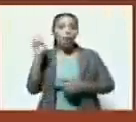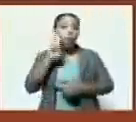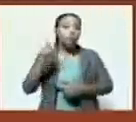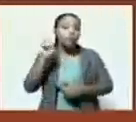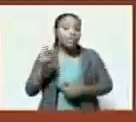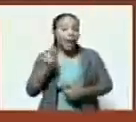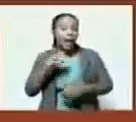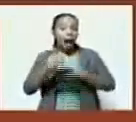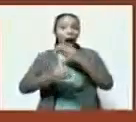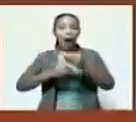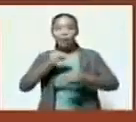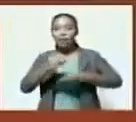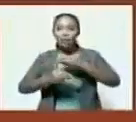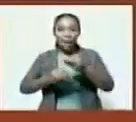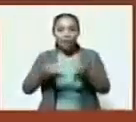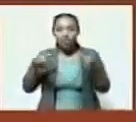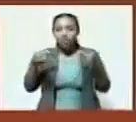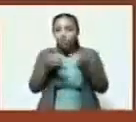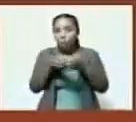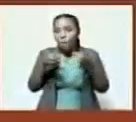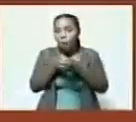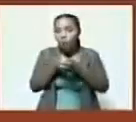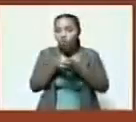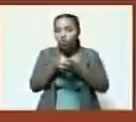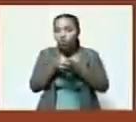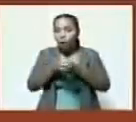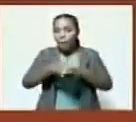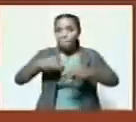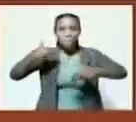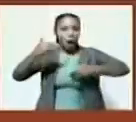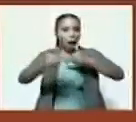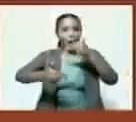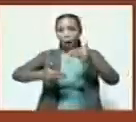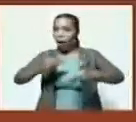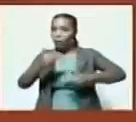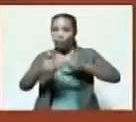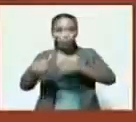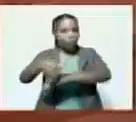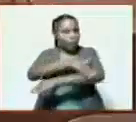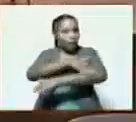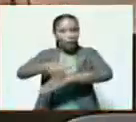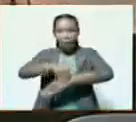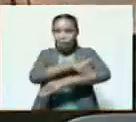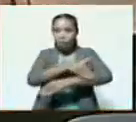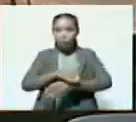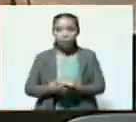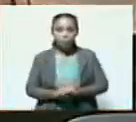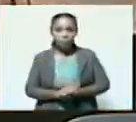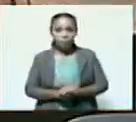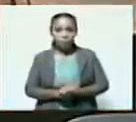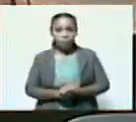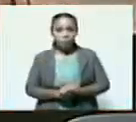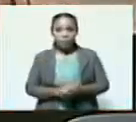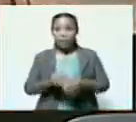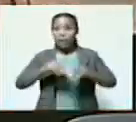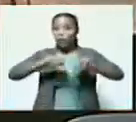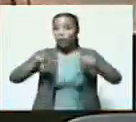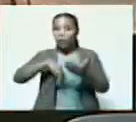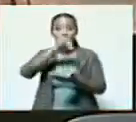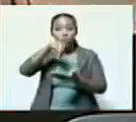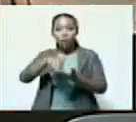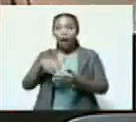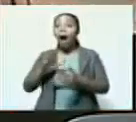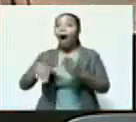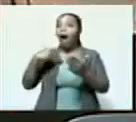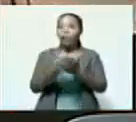utilizar y emplear bandas delincuenciales urbanas en el territorio nacional, hasta en